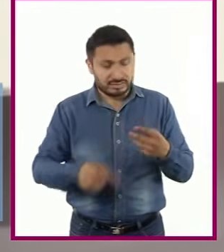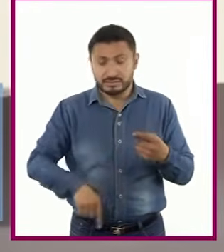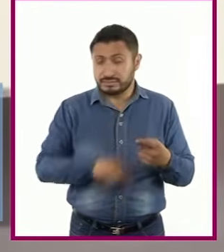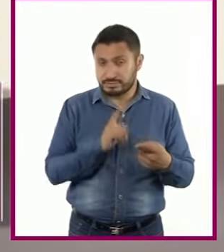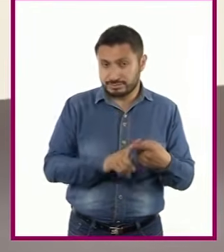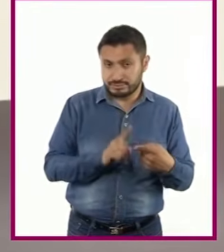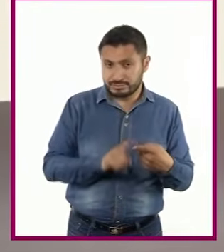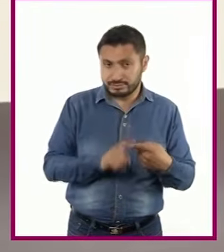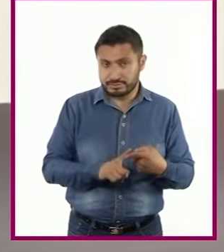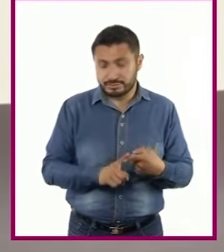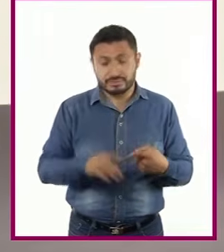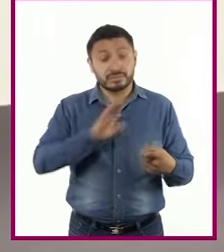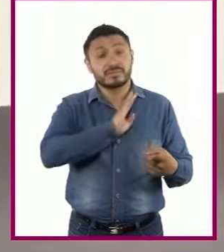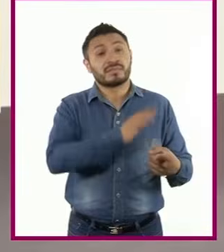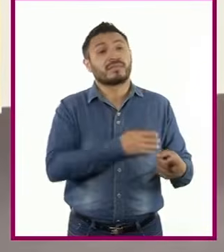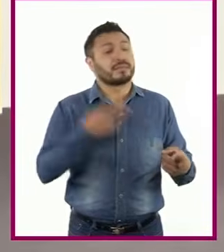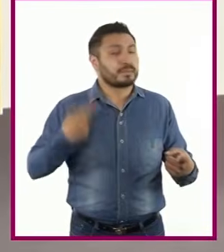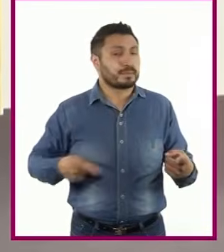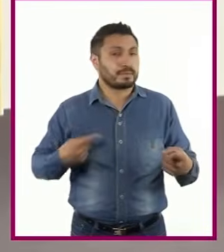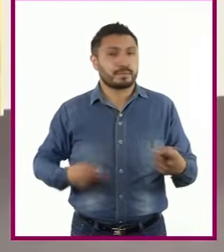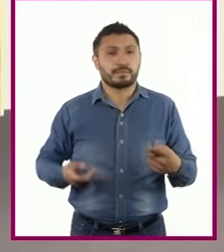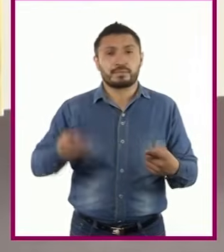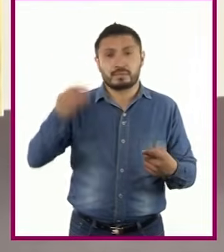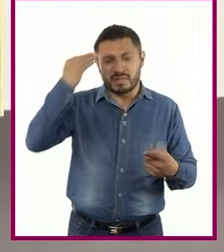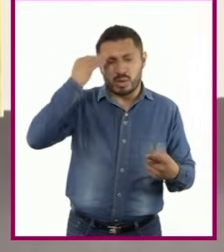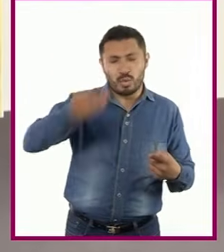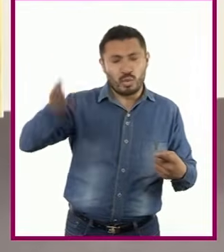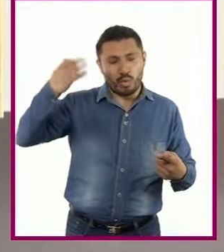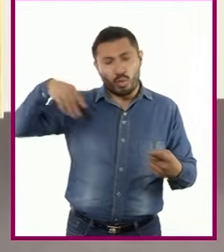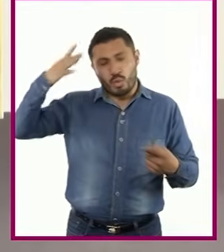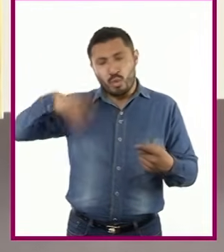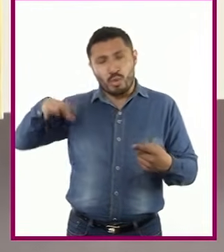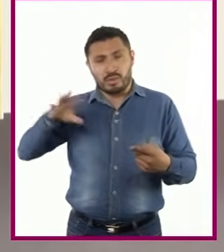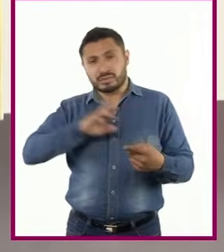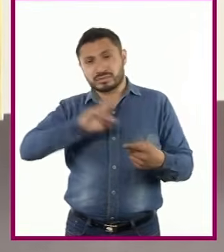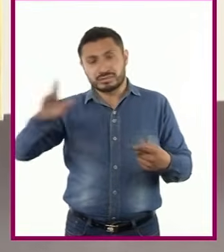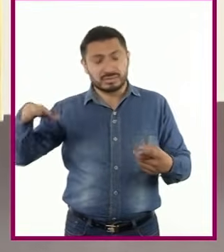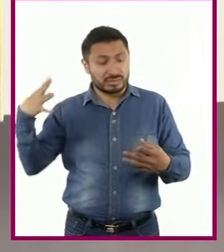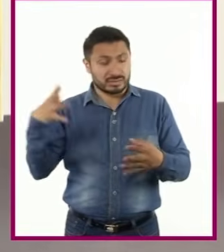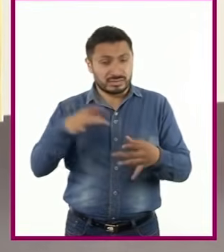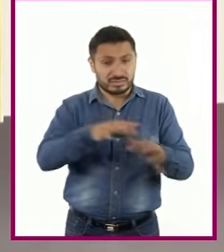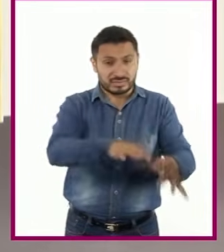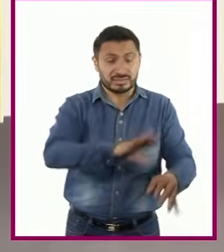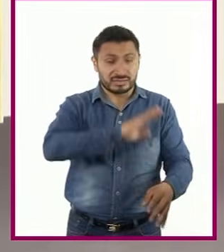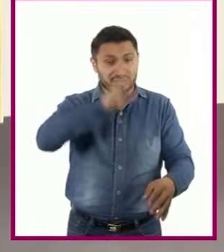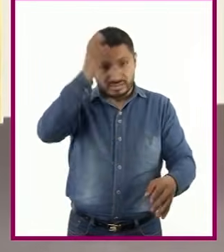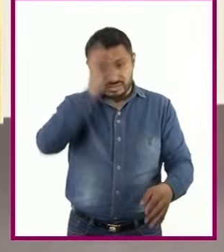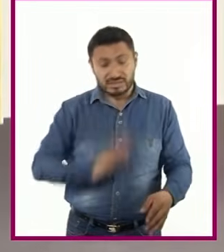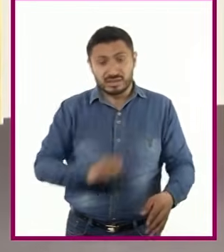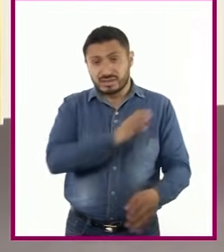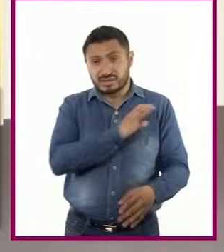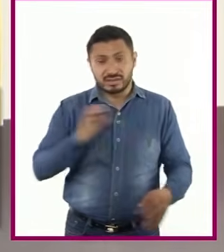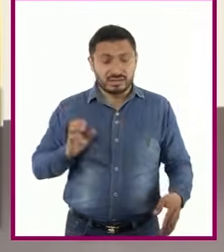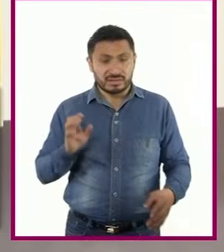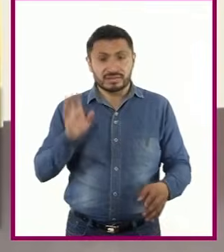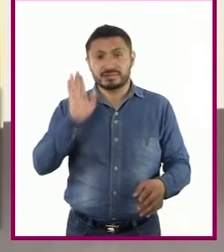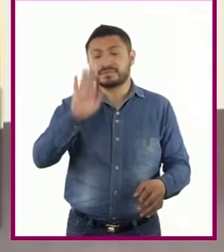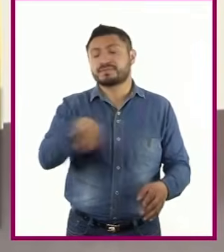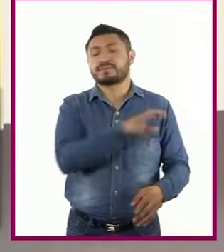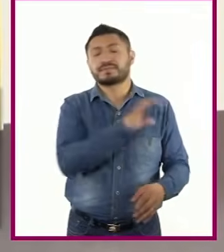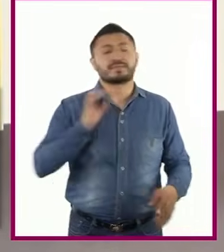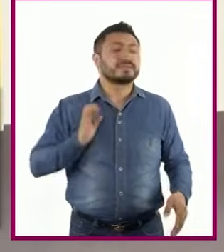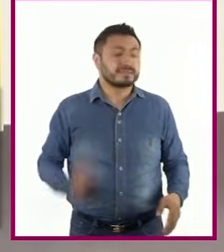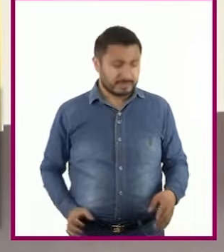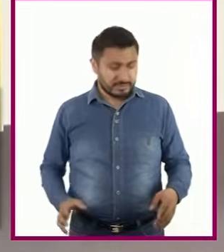primer lugar, los españoles, desde la época de la Reconquista cristiana, estaban acostumbrados a combatir